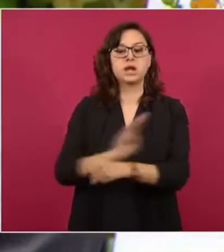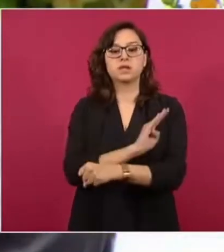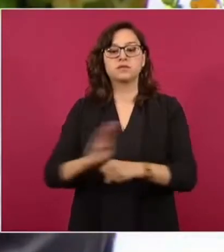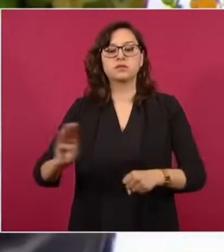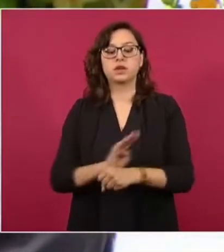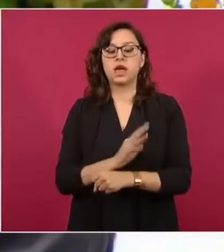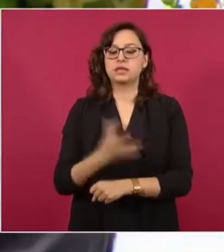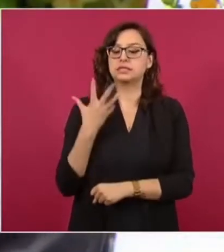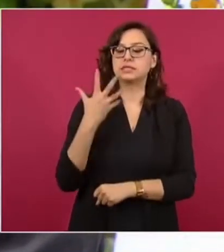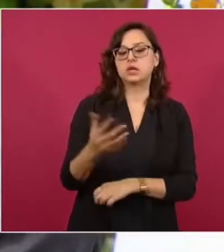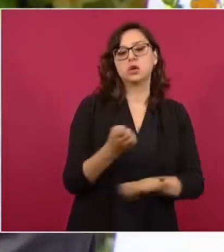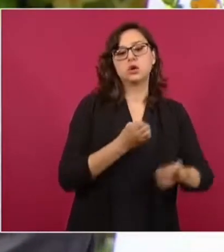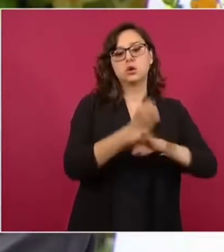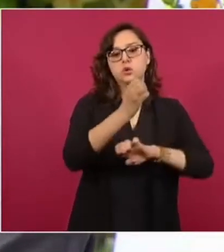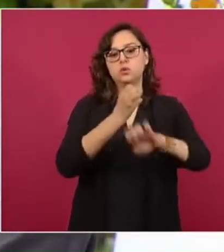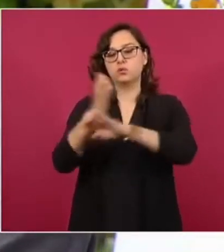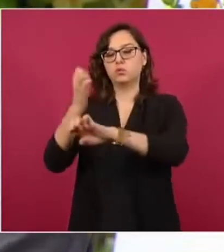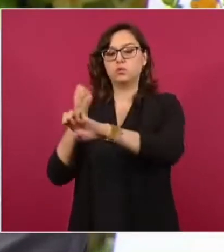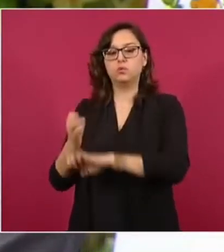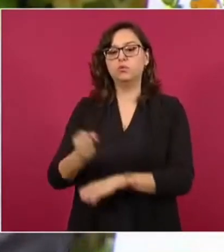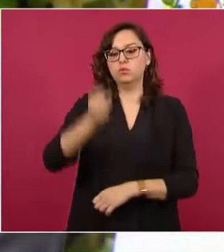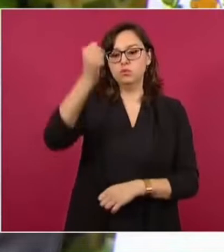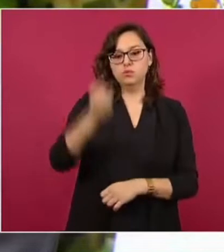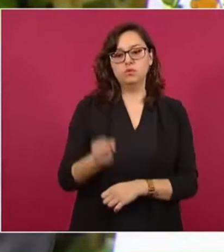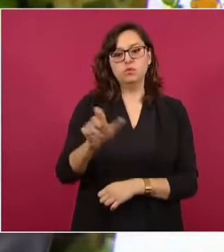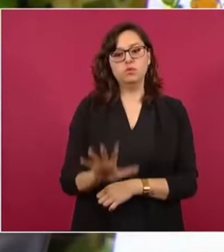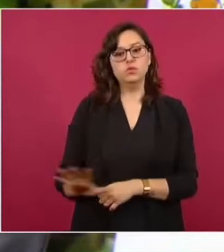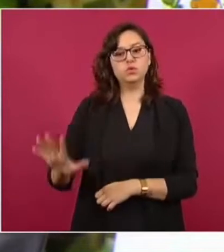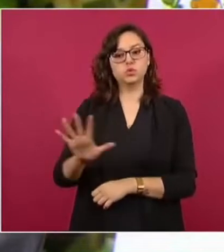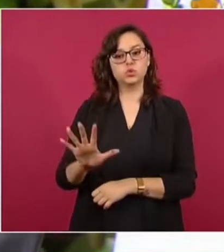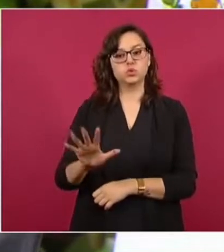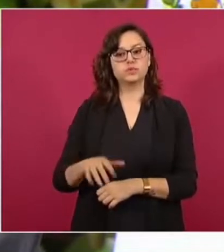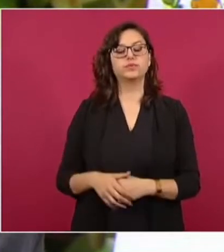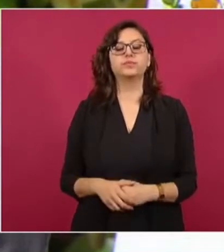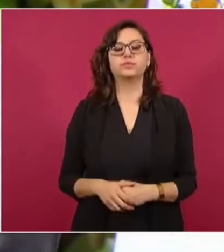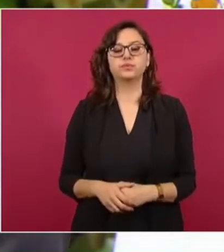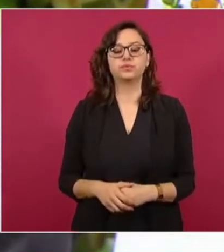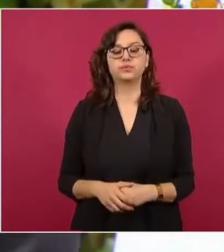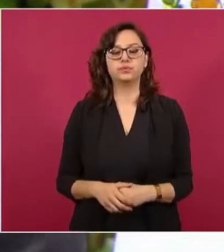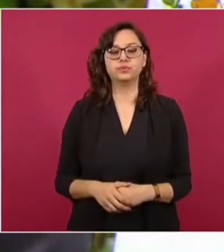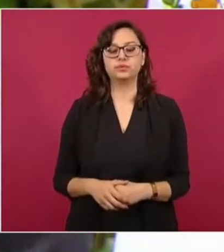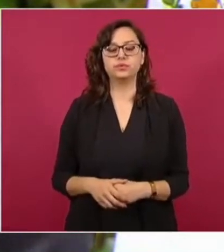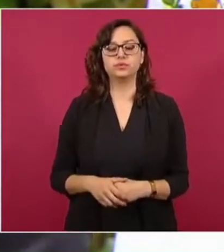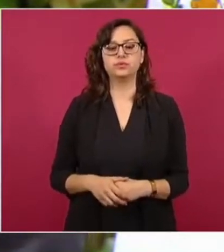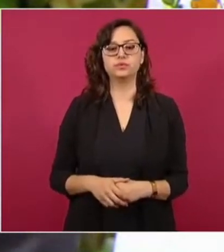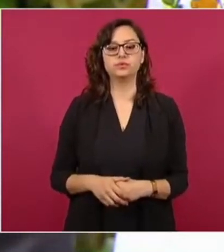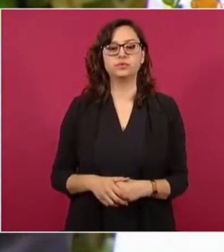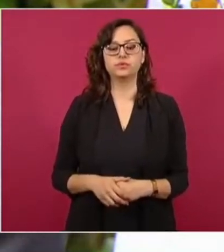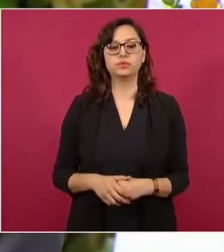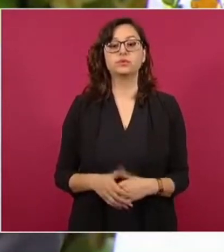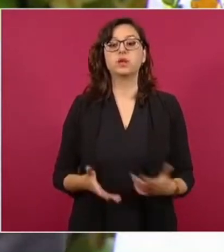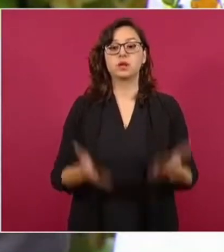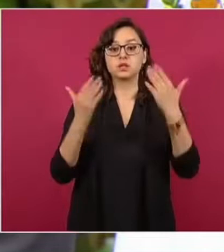de 5 estados del sureste de la República. De los avances en el